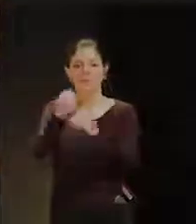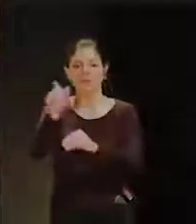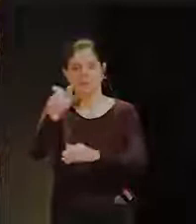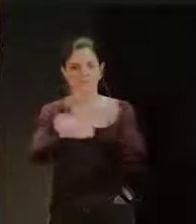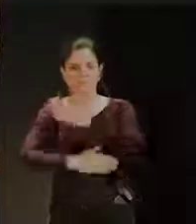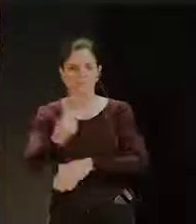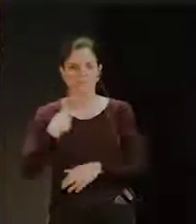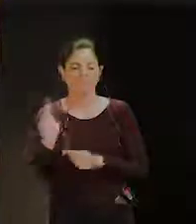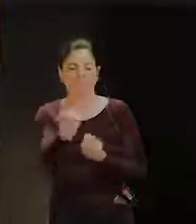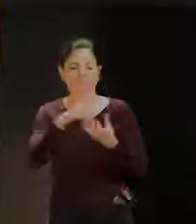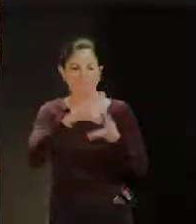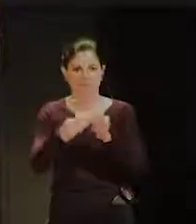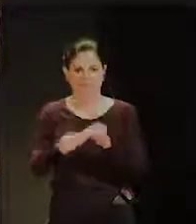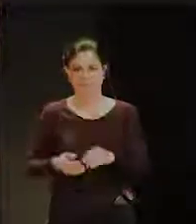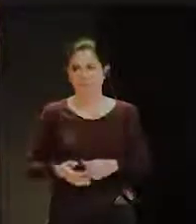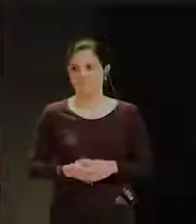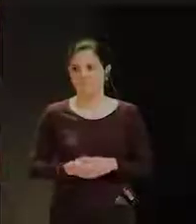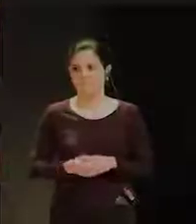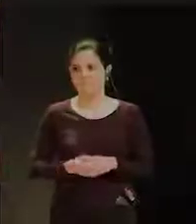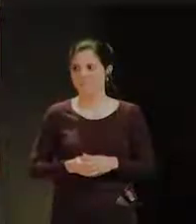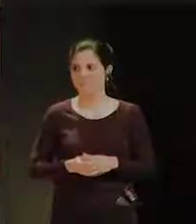que requiere ese tipo de ajuste.